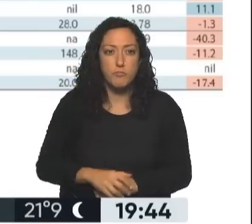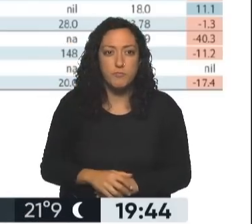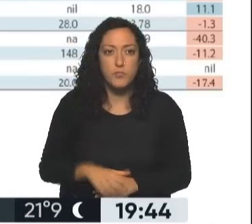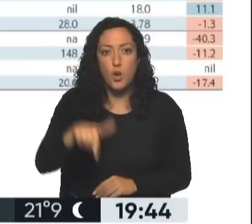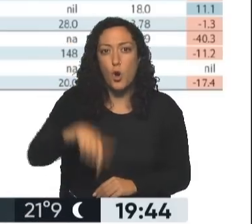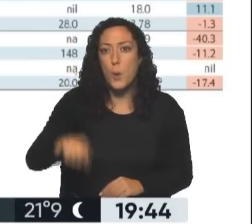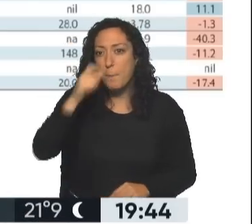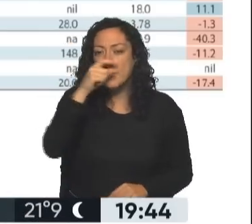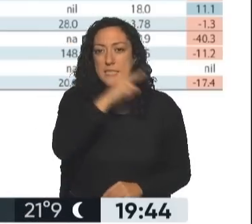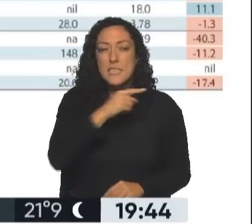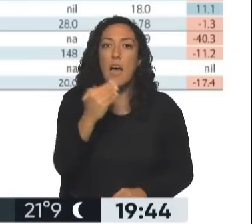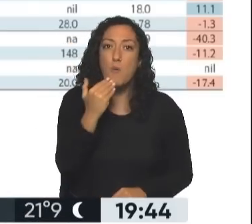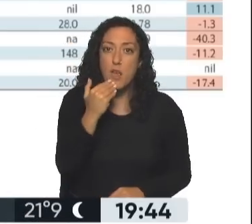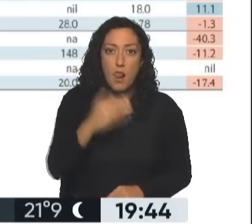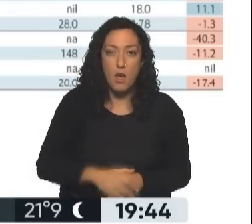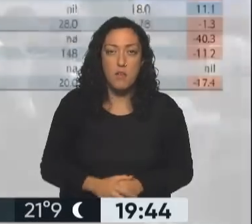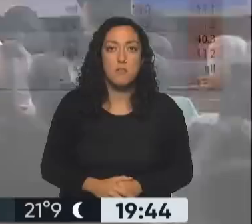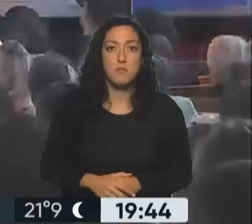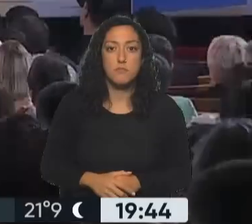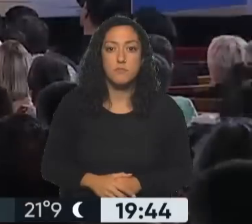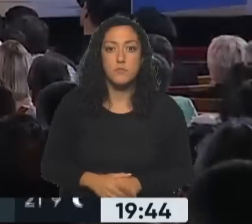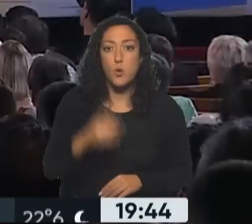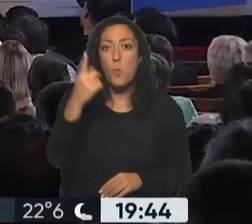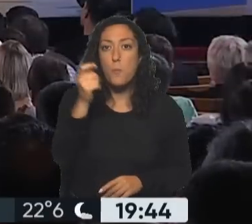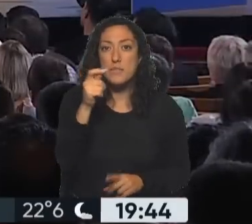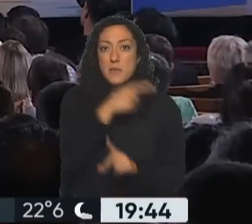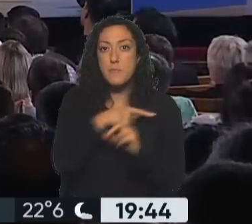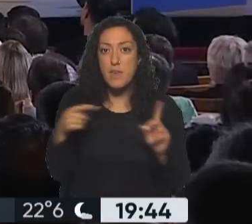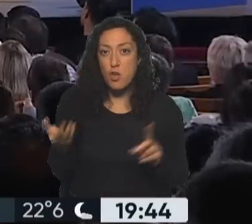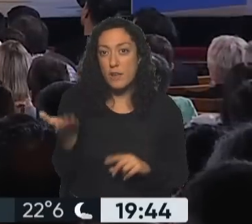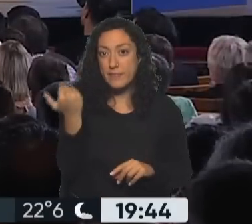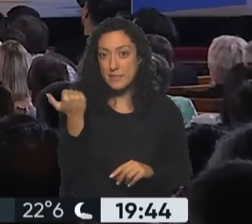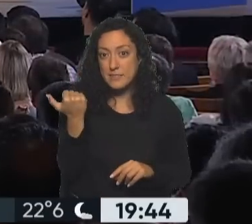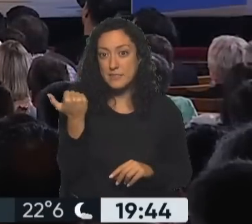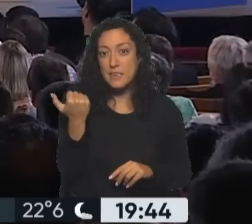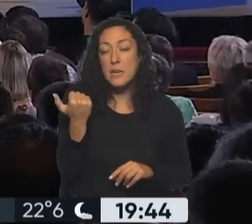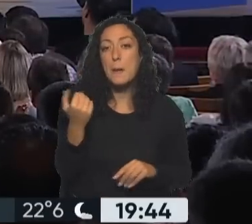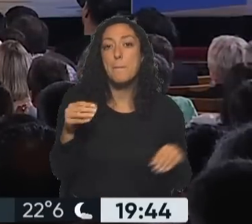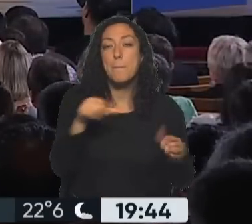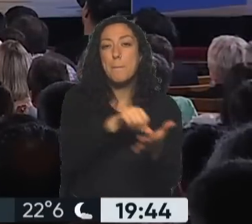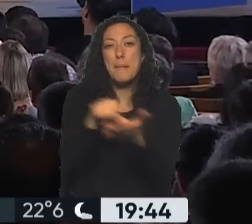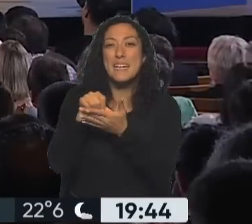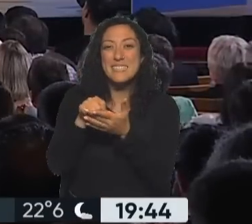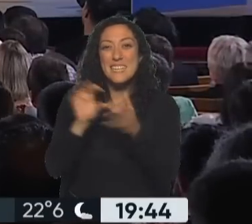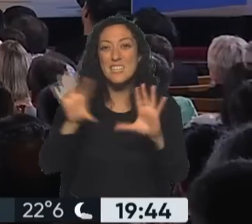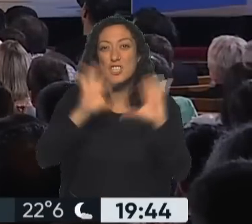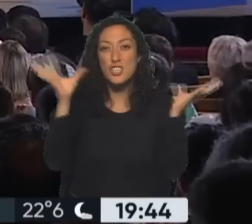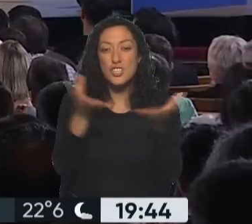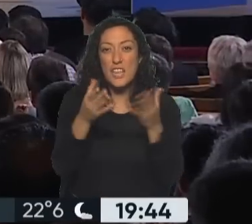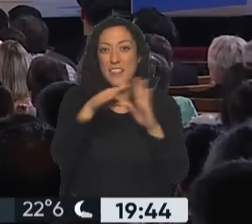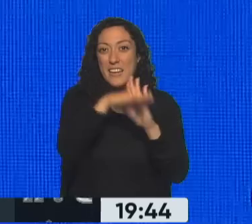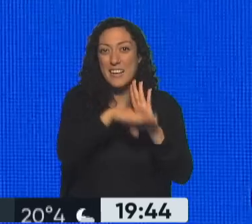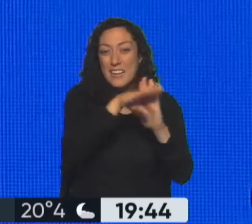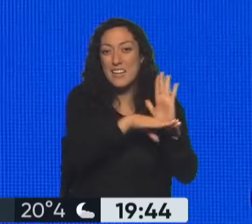es 27 de abril, ¿no? Bueno, hace un mes y medio había 5 países, en todos los países que enlista la